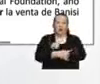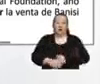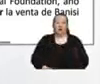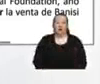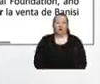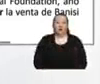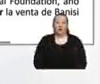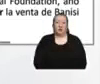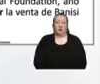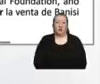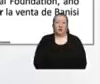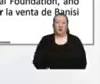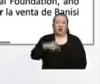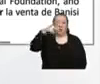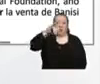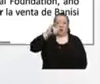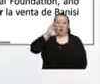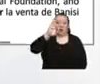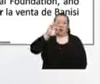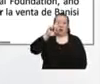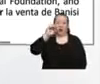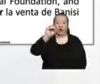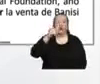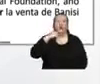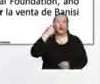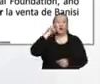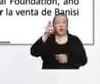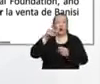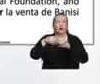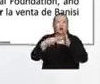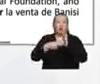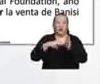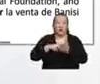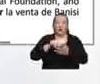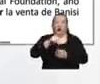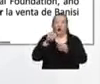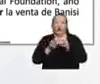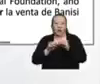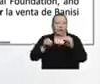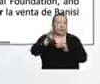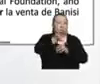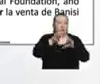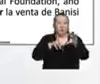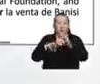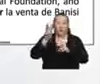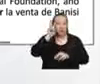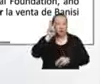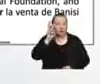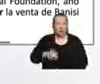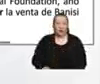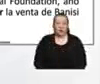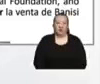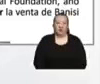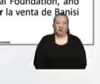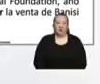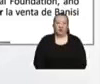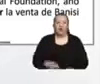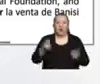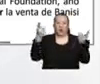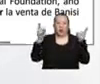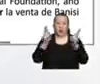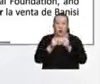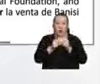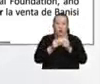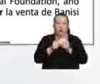porque este una trama de empresas cascarón que la una se posea la otra pero en este el resumen hace el 2007 del banco en panamá